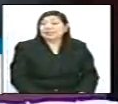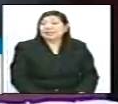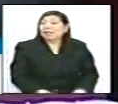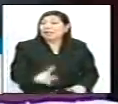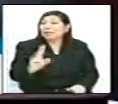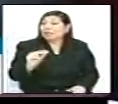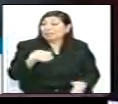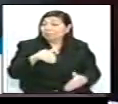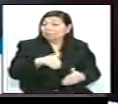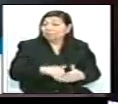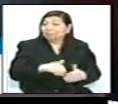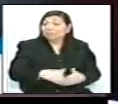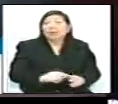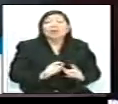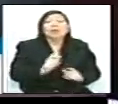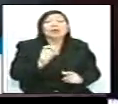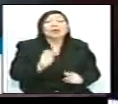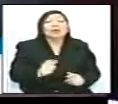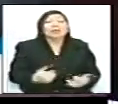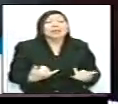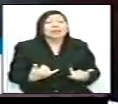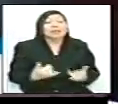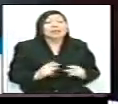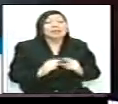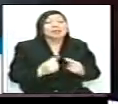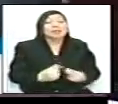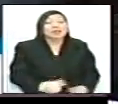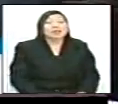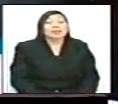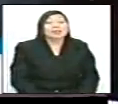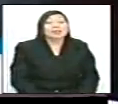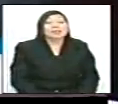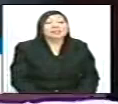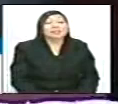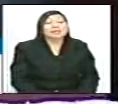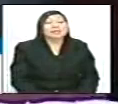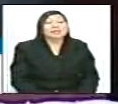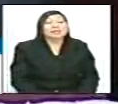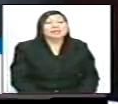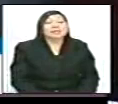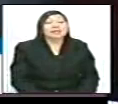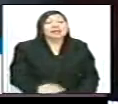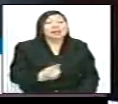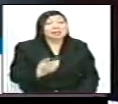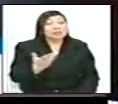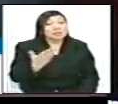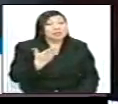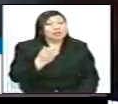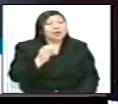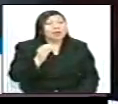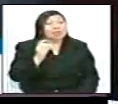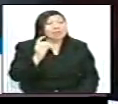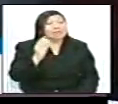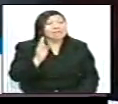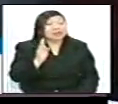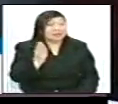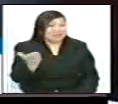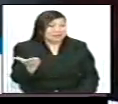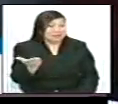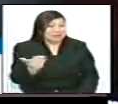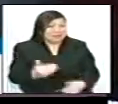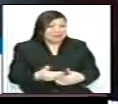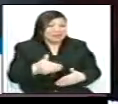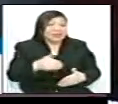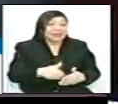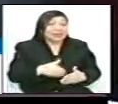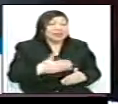no reelección de congresistas, de estos congresistas, en este momento, es un pedido de Odebrecht? ¿Acaso el adelanto